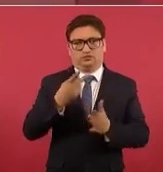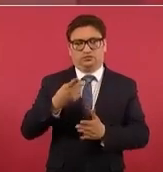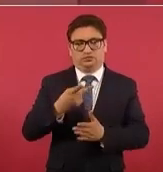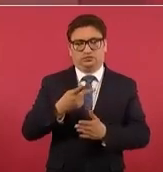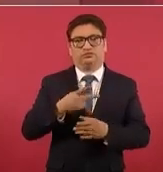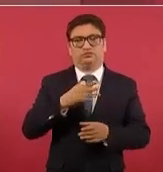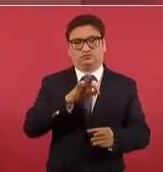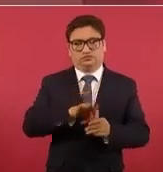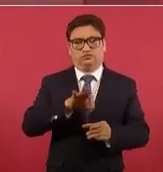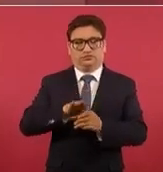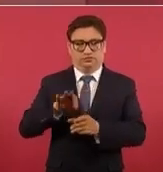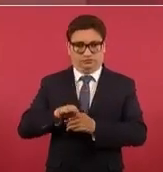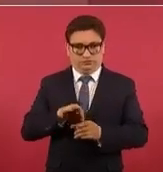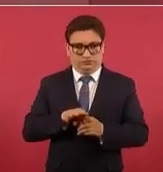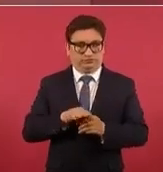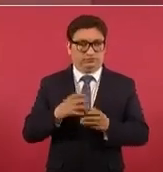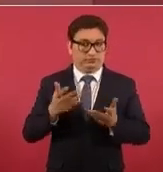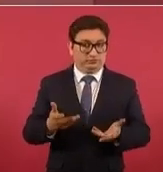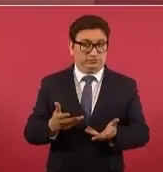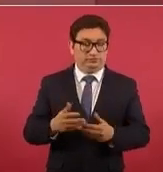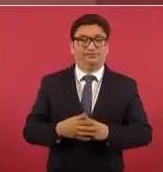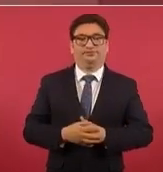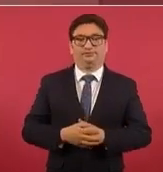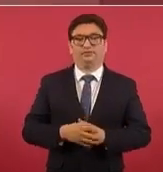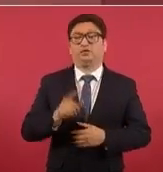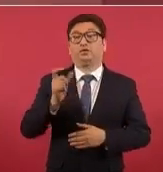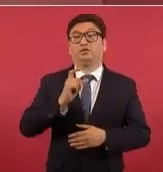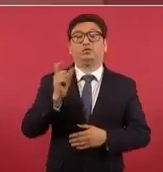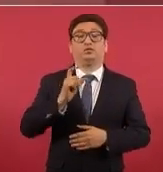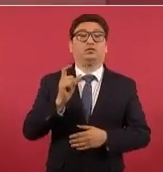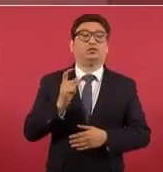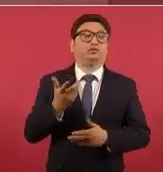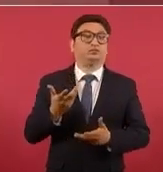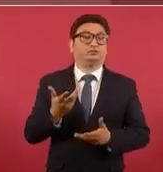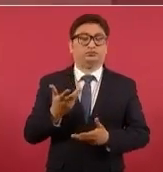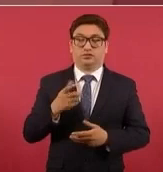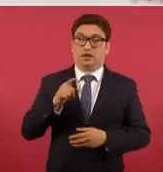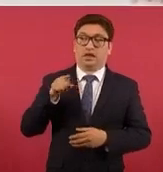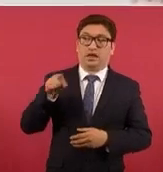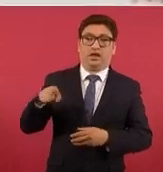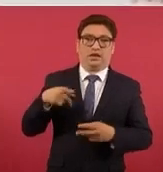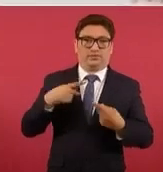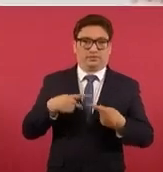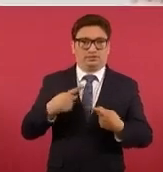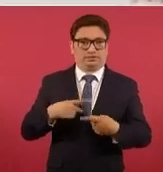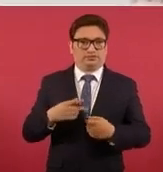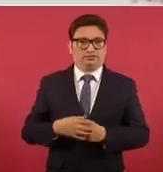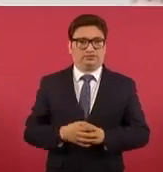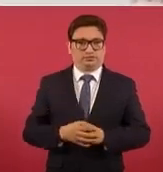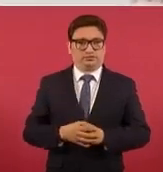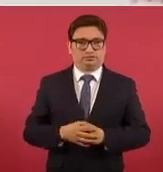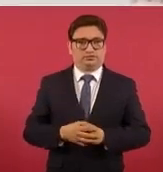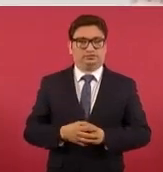¿Sí? Entonces, cuando se señala a personas, pues,